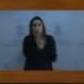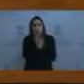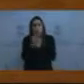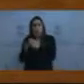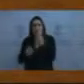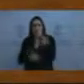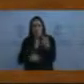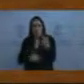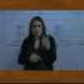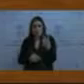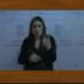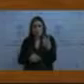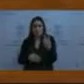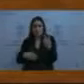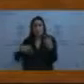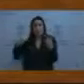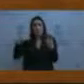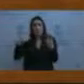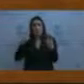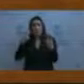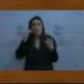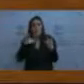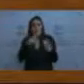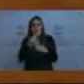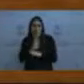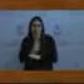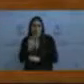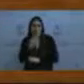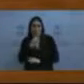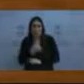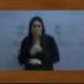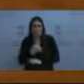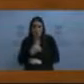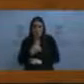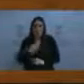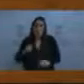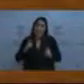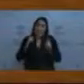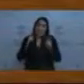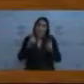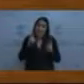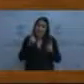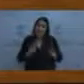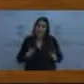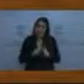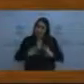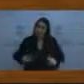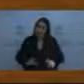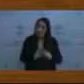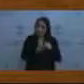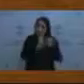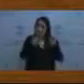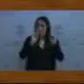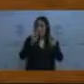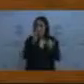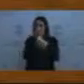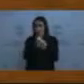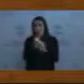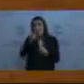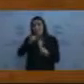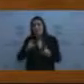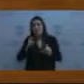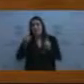fundamentales, marcadas por nuestra presidenta y portavoz. Vincular el salario social a la formación y el empleo y aumentar la